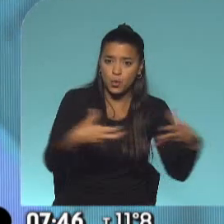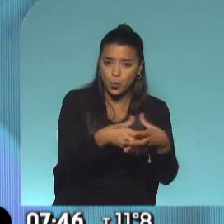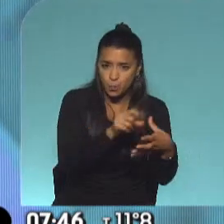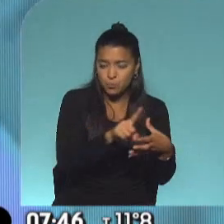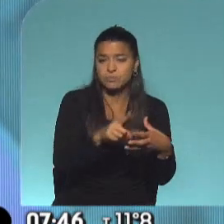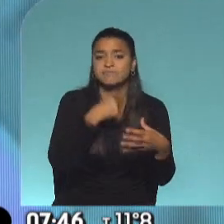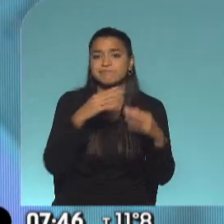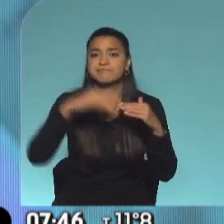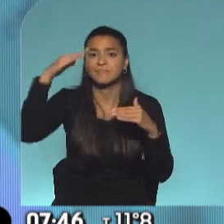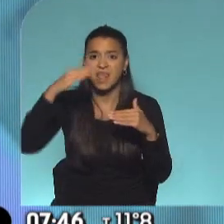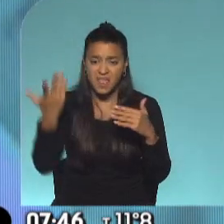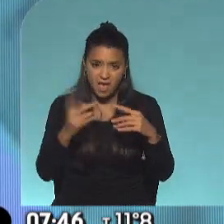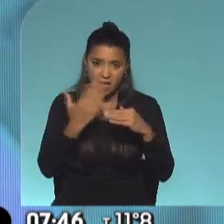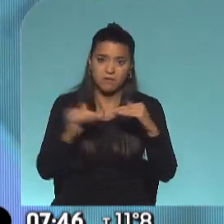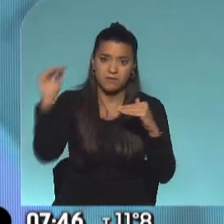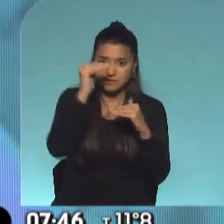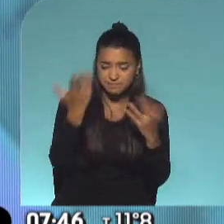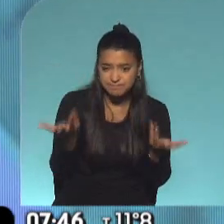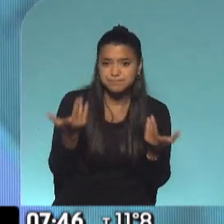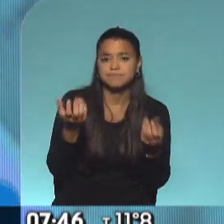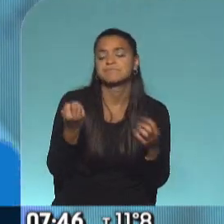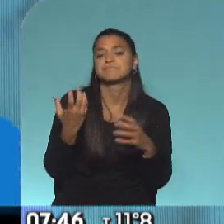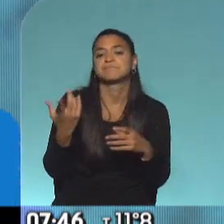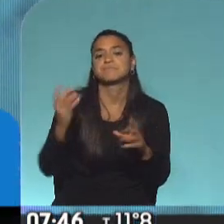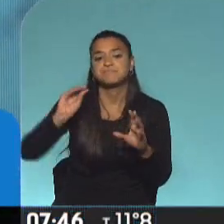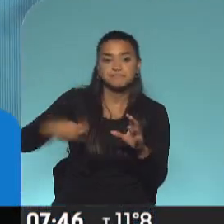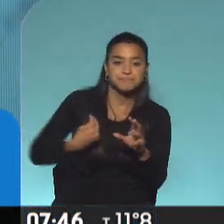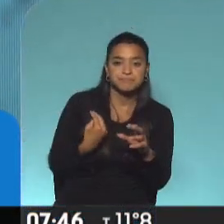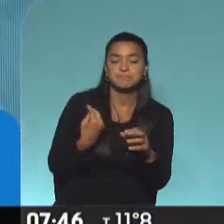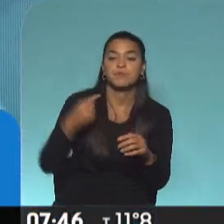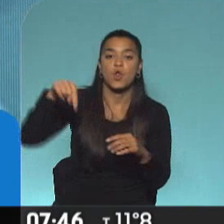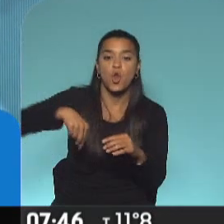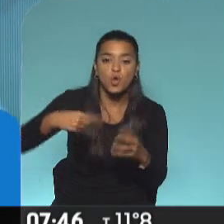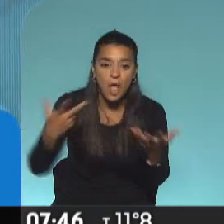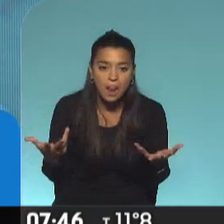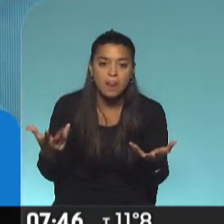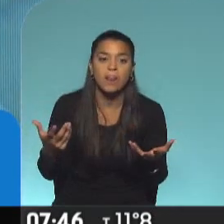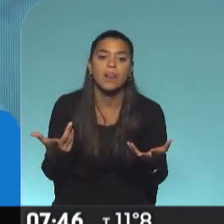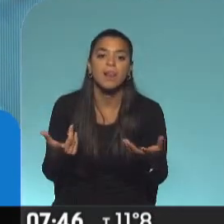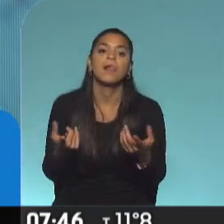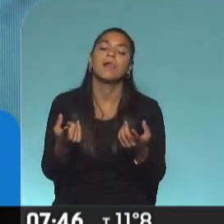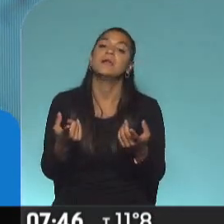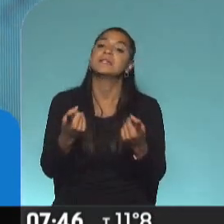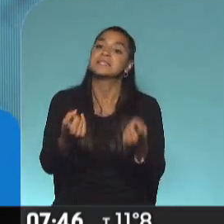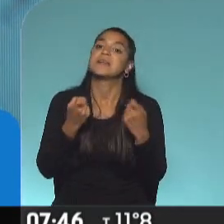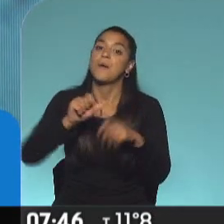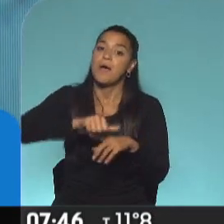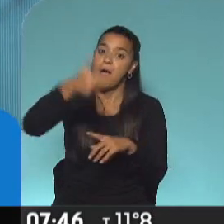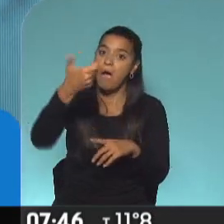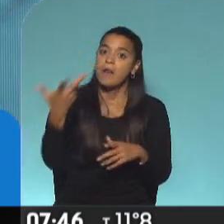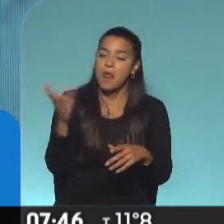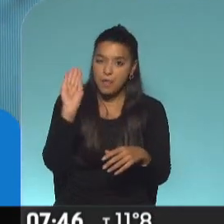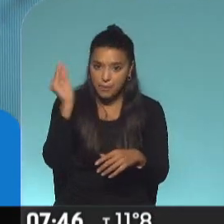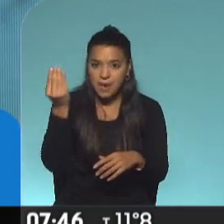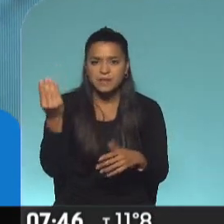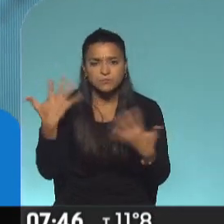grupo, y terminó de esa manera, obviamente, porque perdía su partido en carácter de local, con lo que significa ganar en Brasil. Correcto. Para un equipo como Defensa y Justicia,